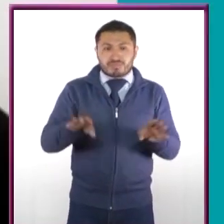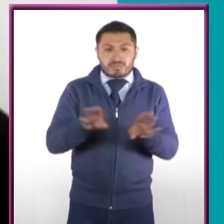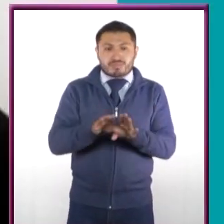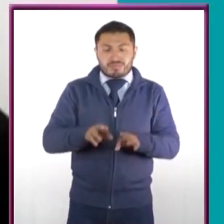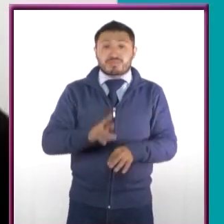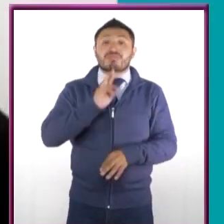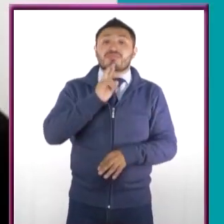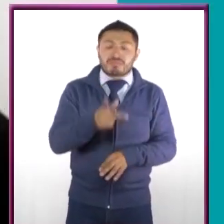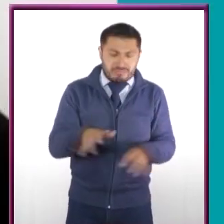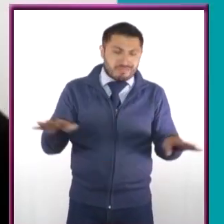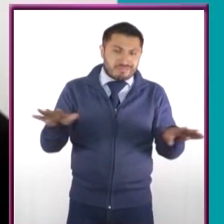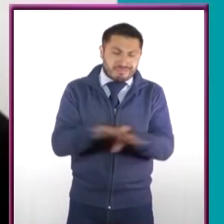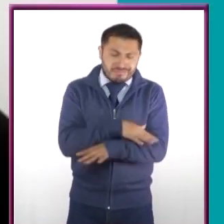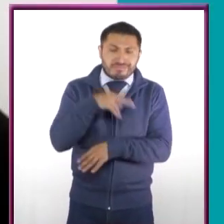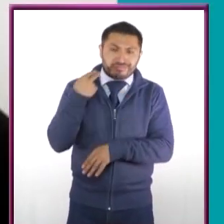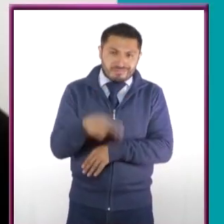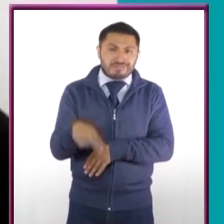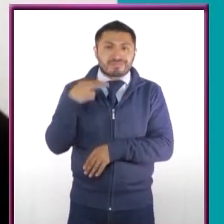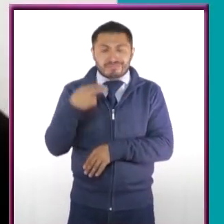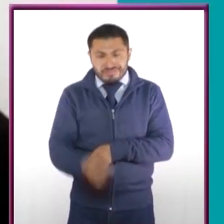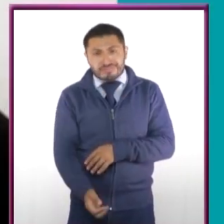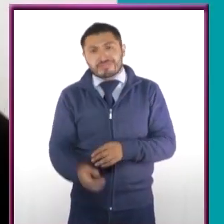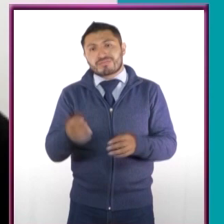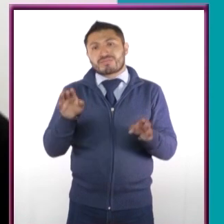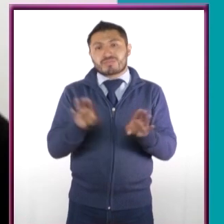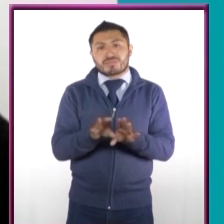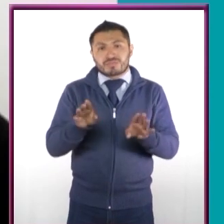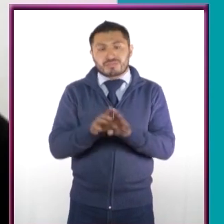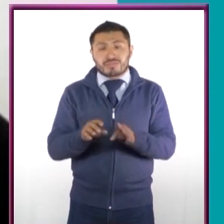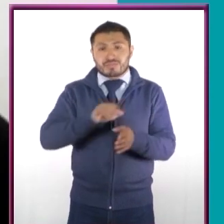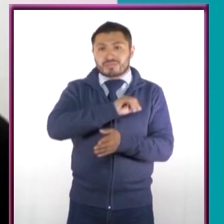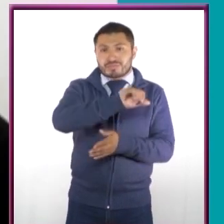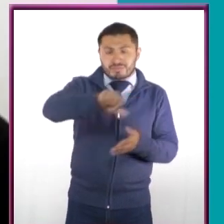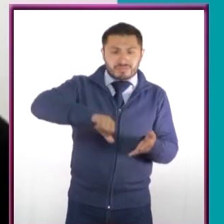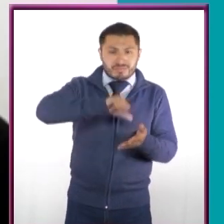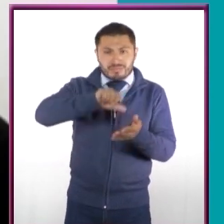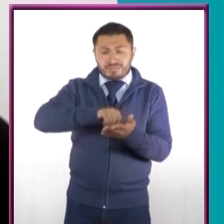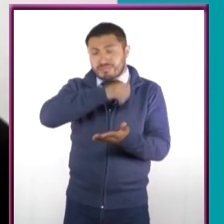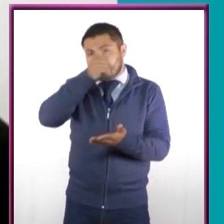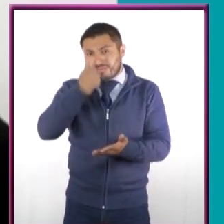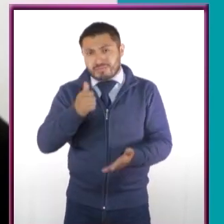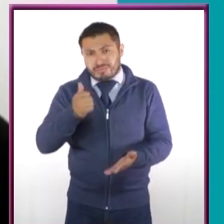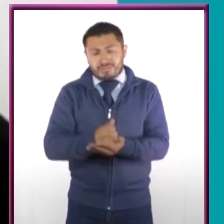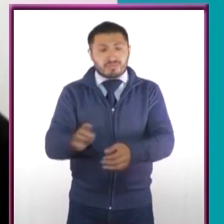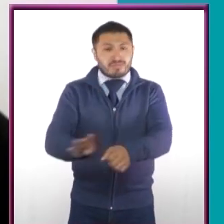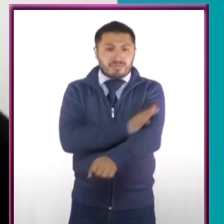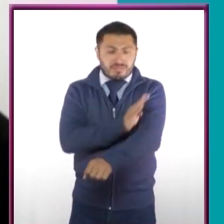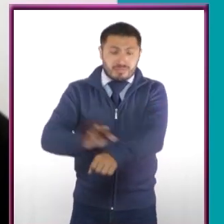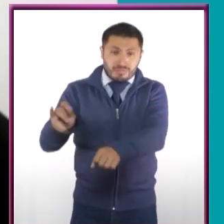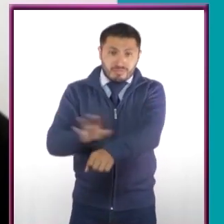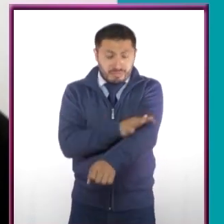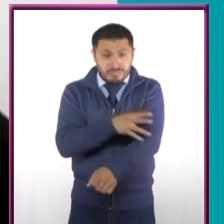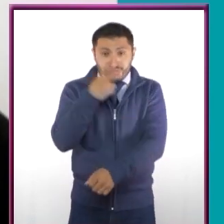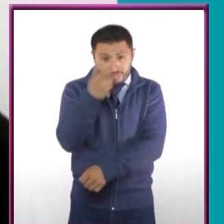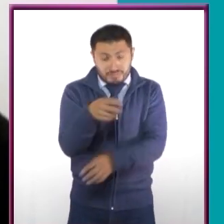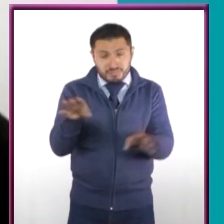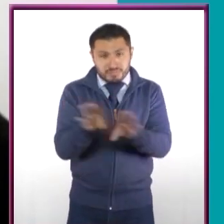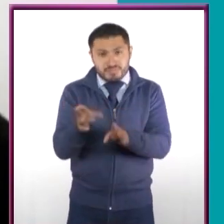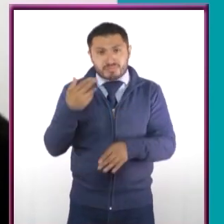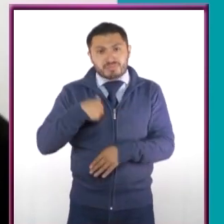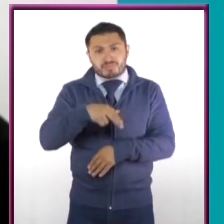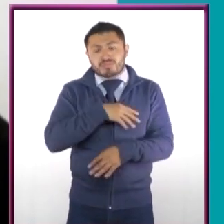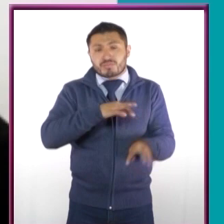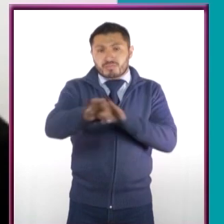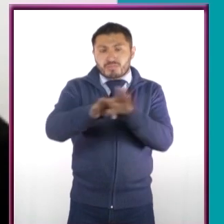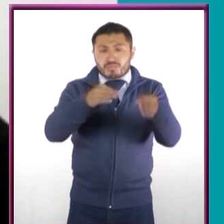se ve como una mejor alternativa el denominarlo como núcleos urbanos de bienestar emocional, que justamente hace